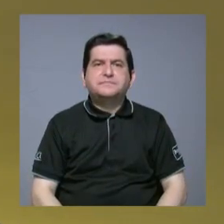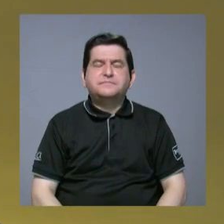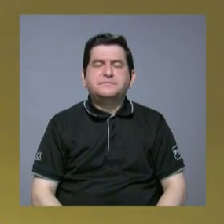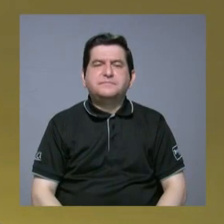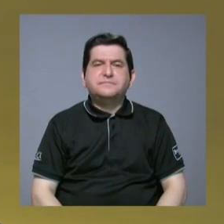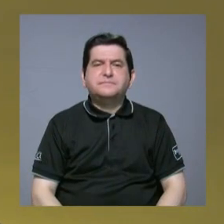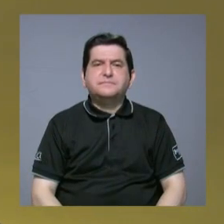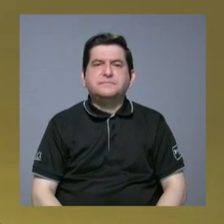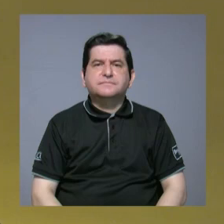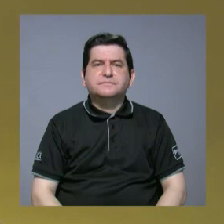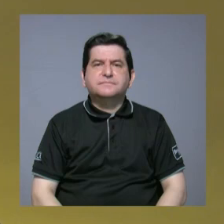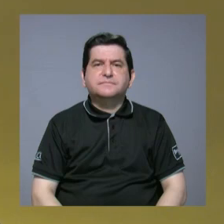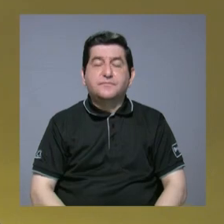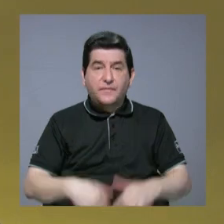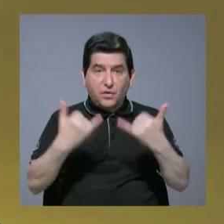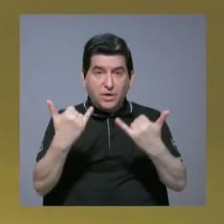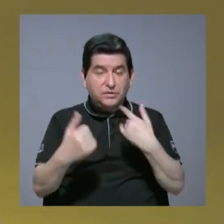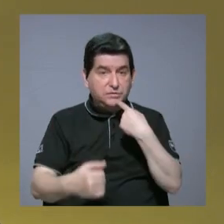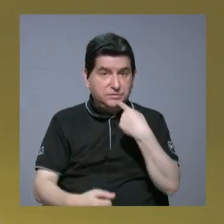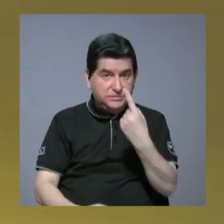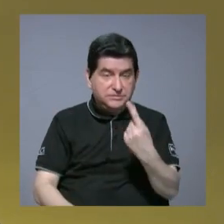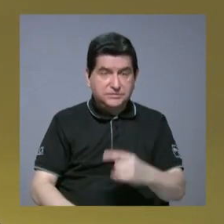cuando dicen,